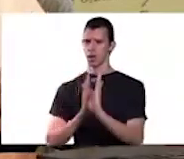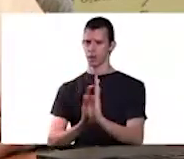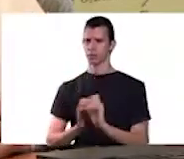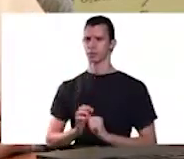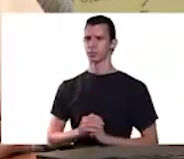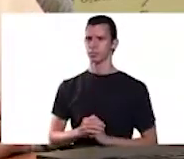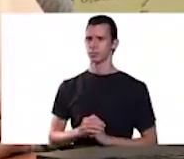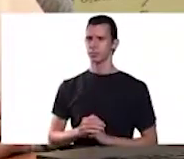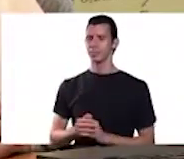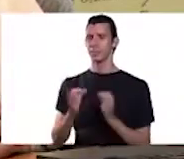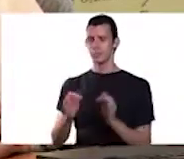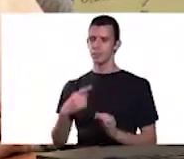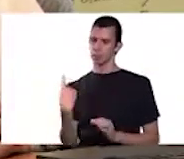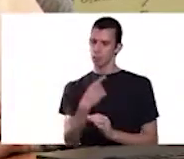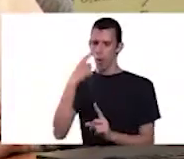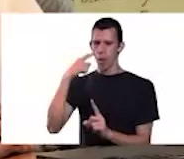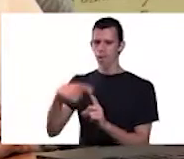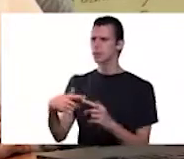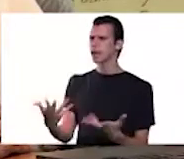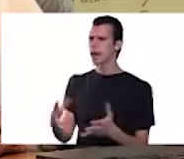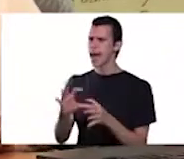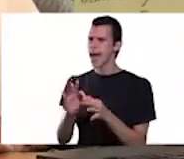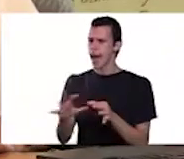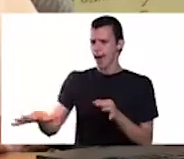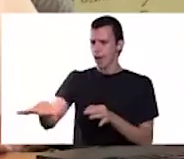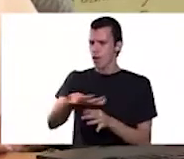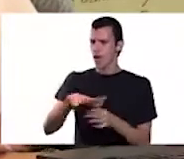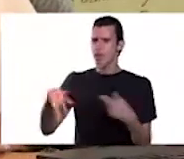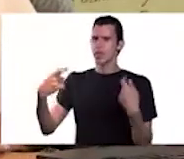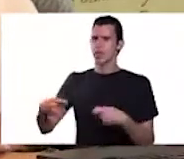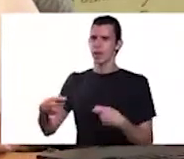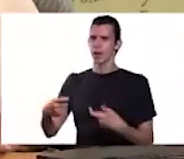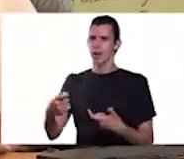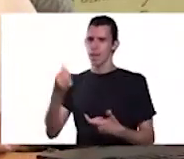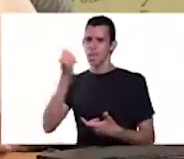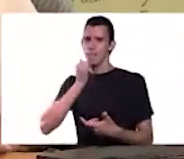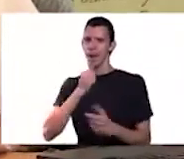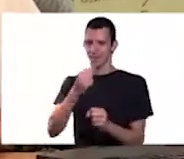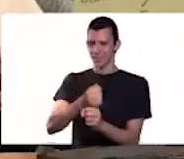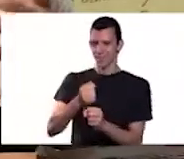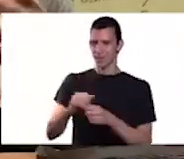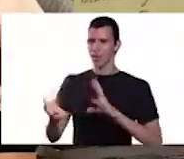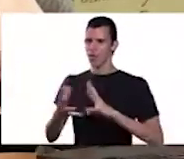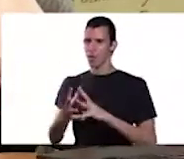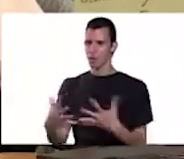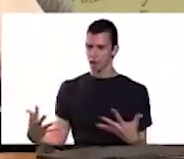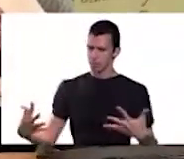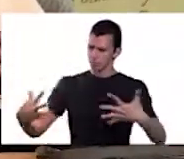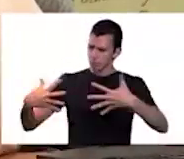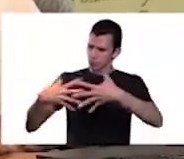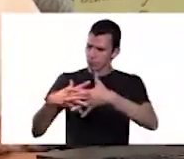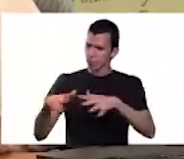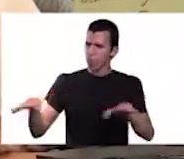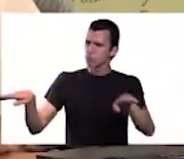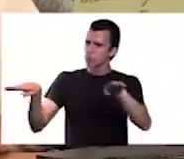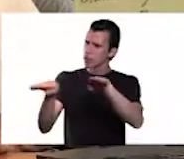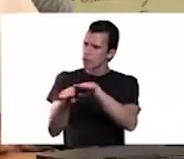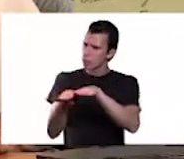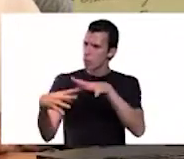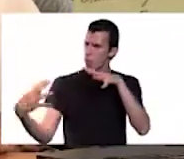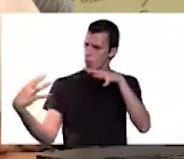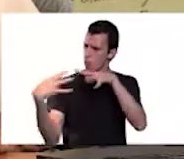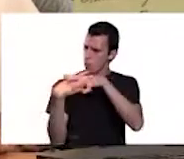armónica, porque estamos buscando, la geografía debe propiciar y toda la población junto con nuestro